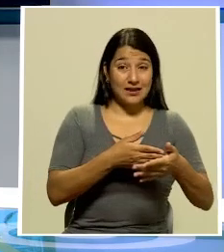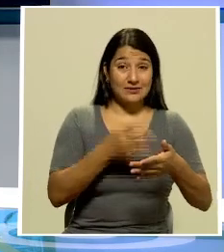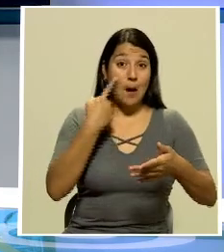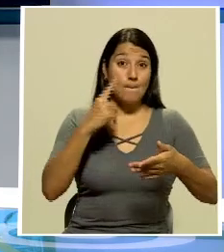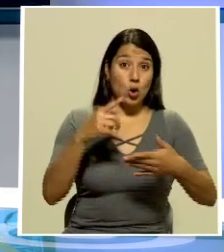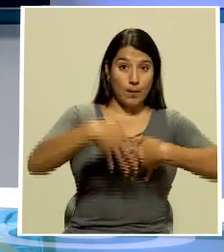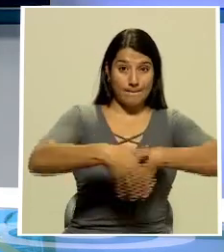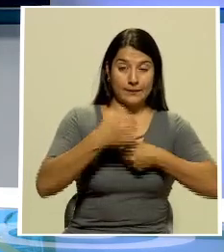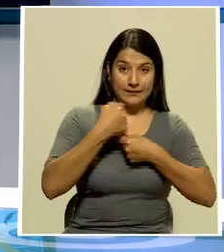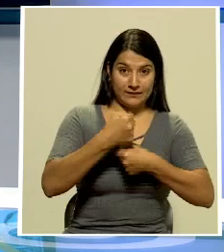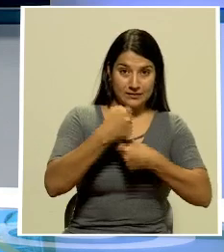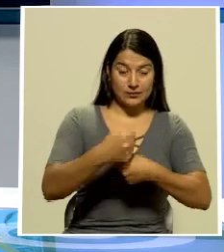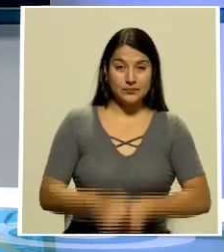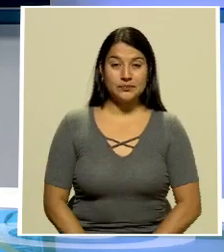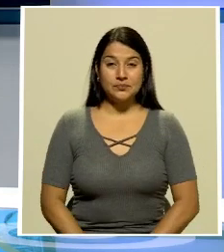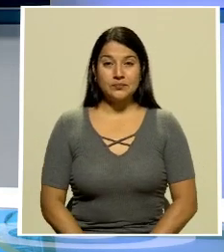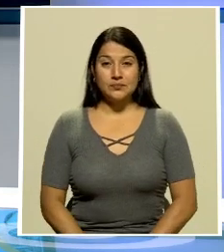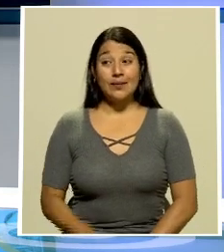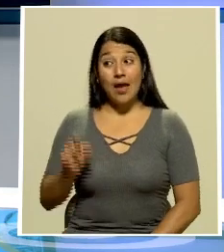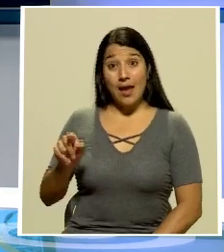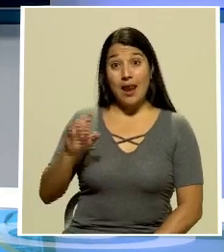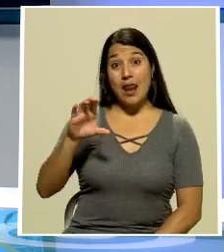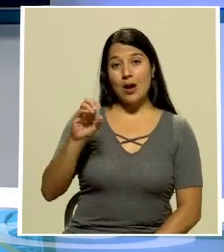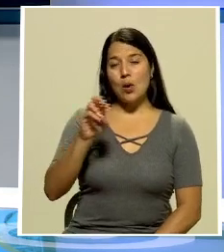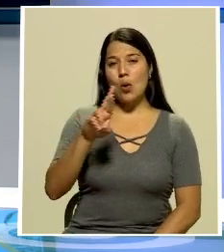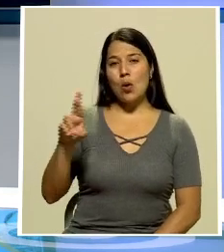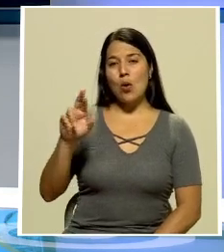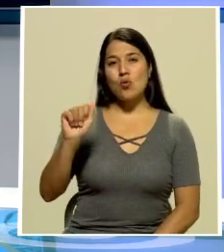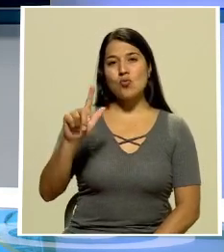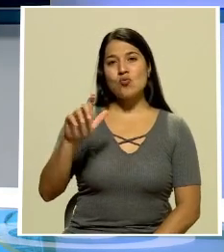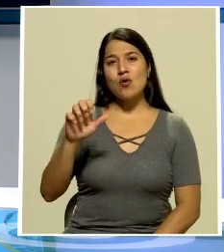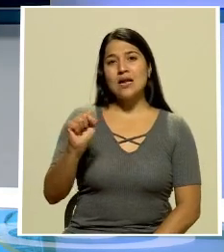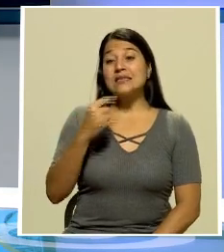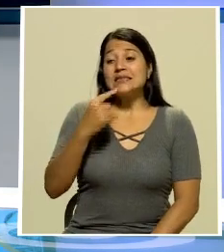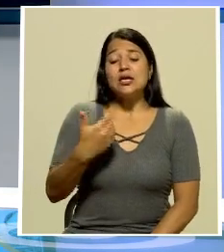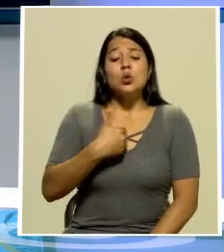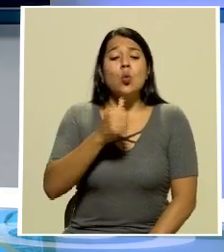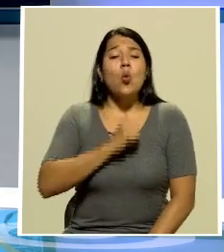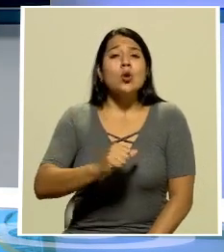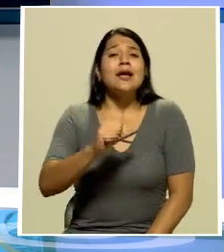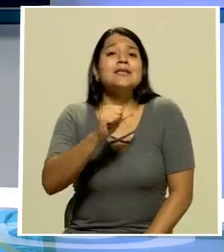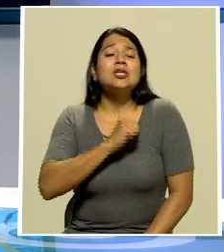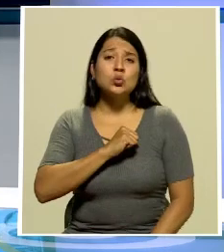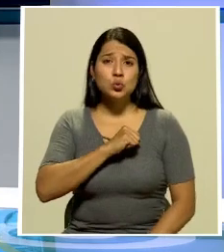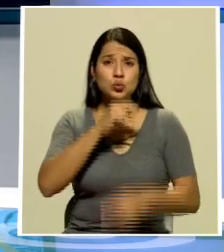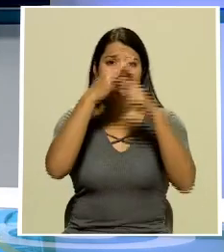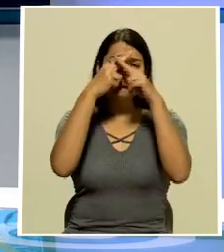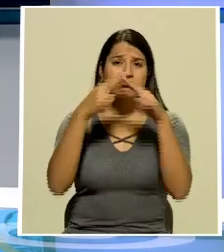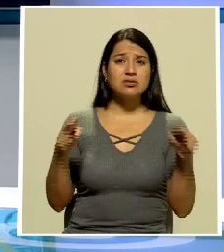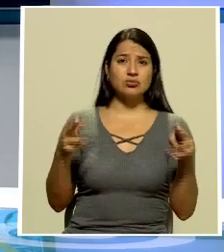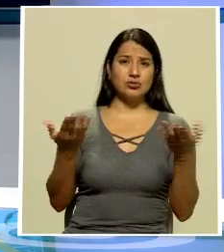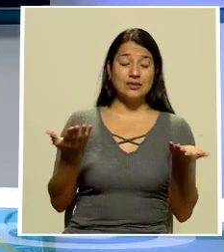estas manifestaciones. Corrales alega que actuó con ingenuidad en un movimiento en contra de